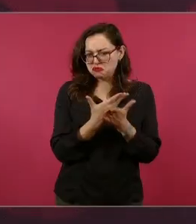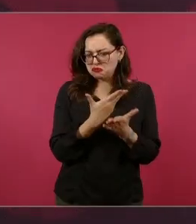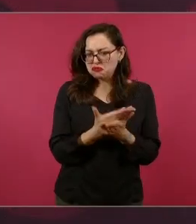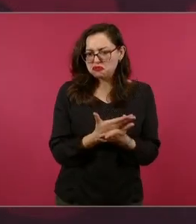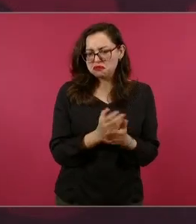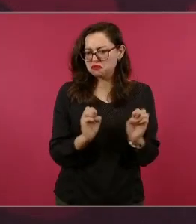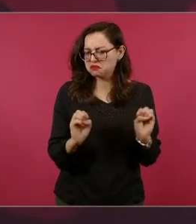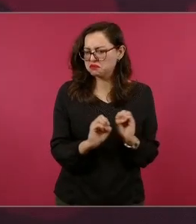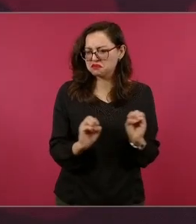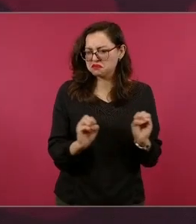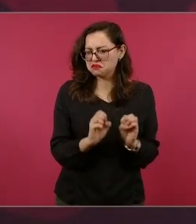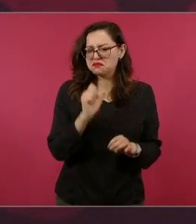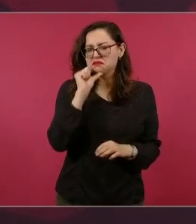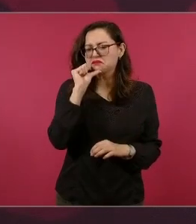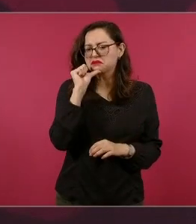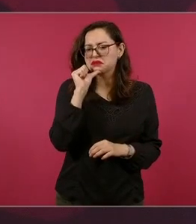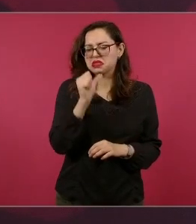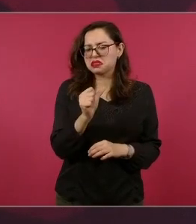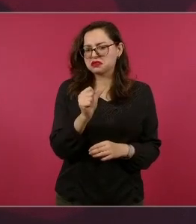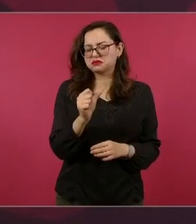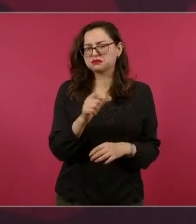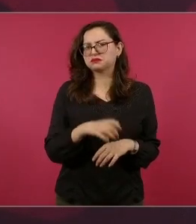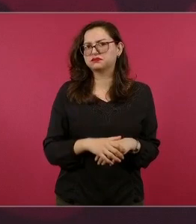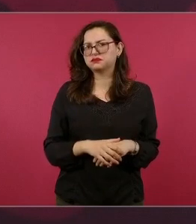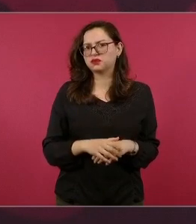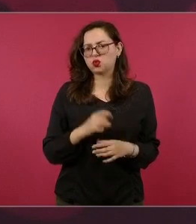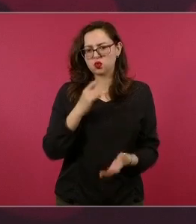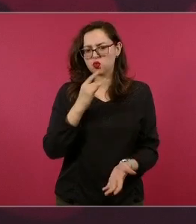por el coraje,